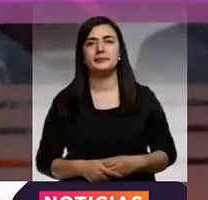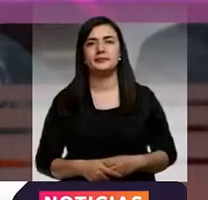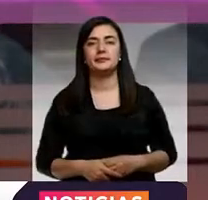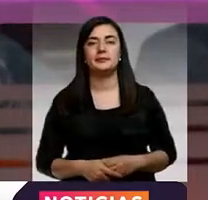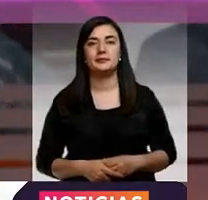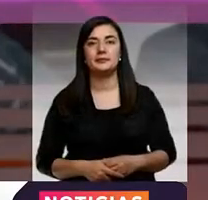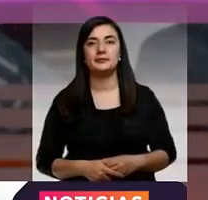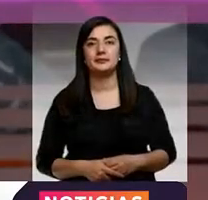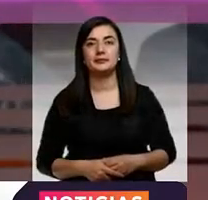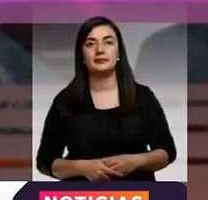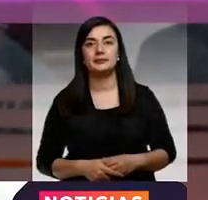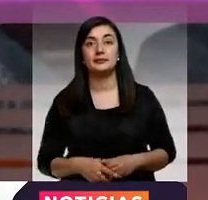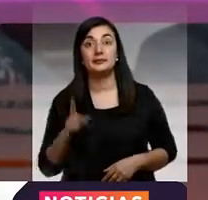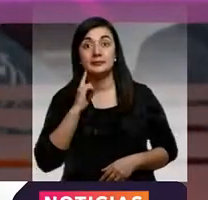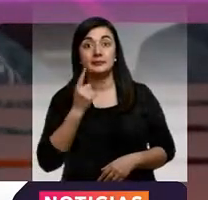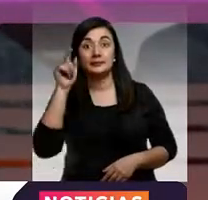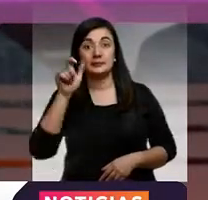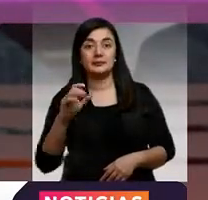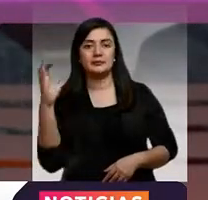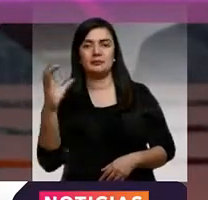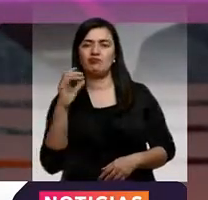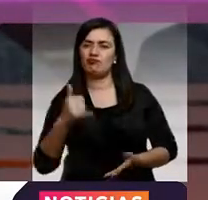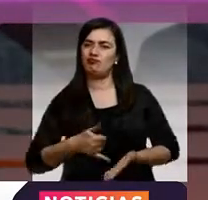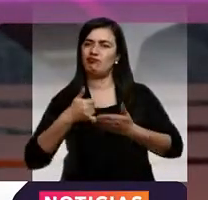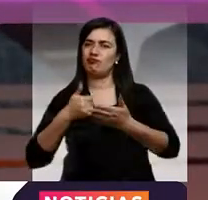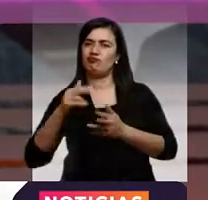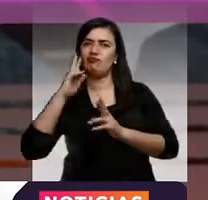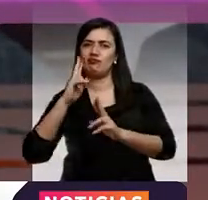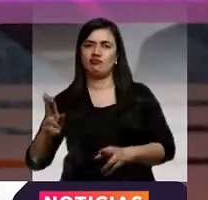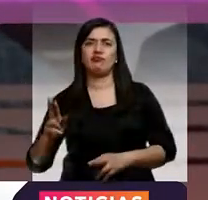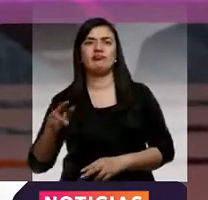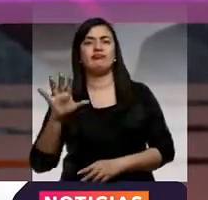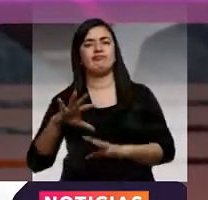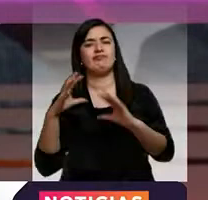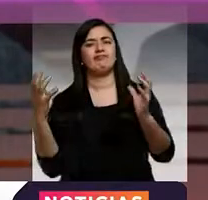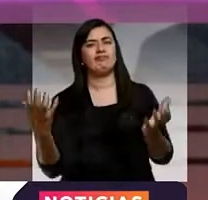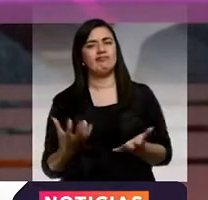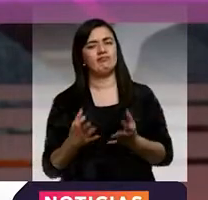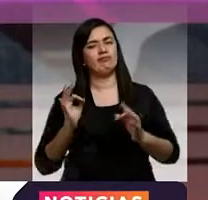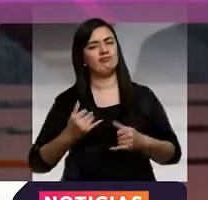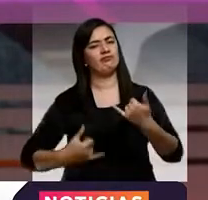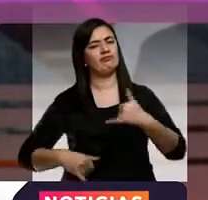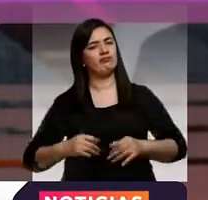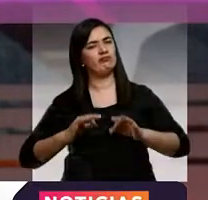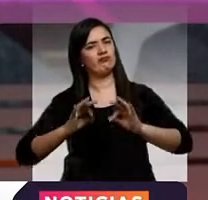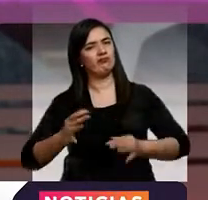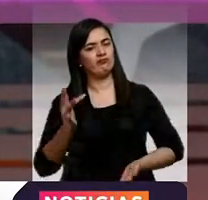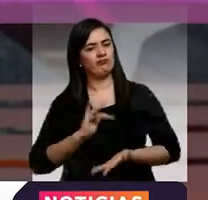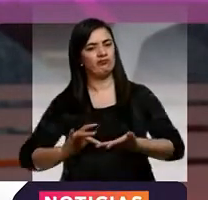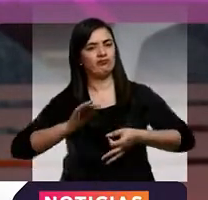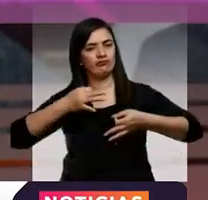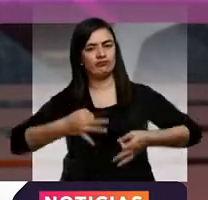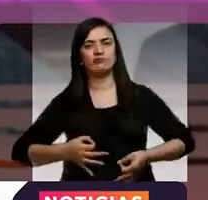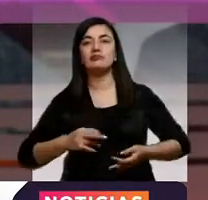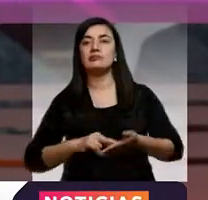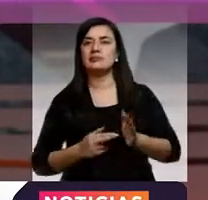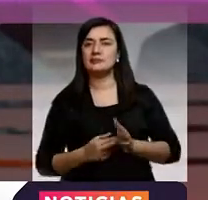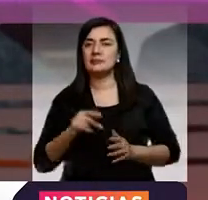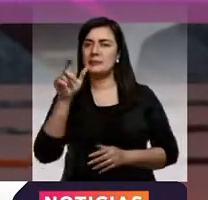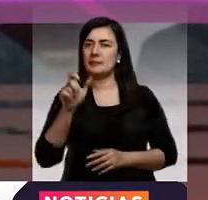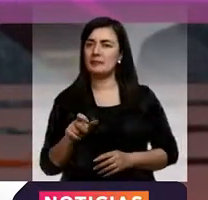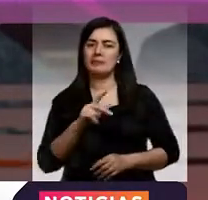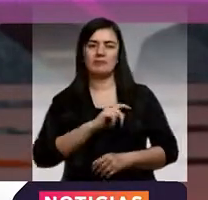Por primera vez un colombiano fue galardonado con el Premio Mundial al Juego Limpio, un reconocimiento que ha sido otorgado a las